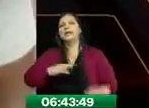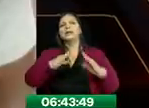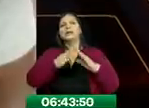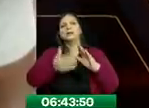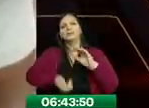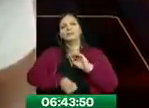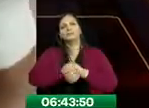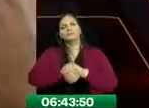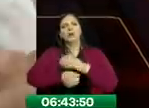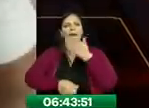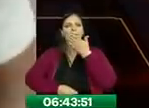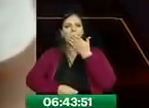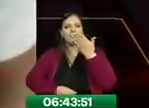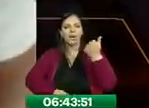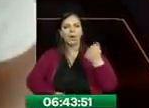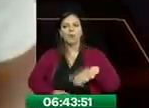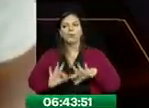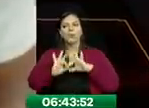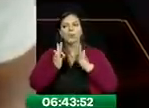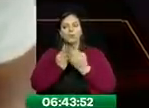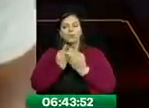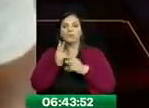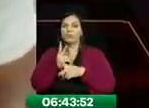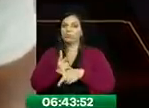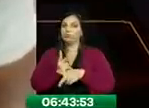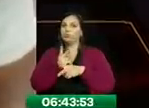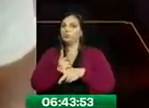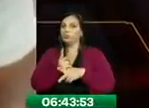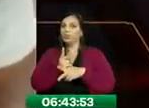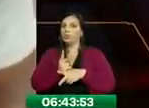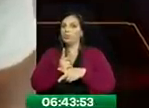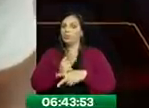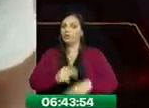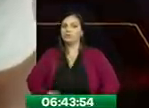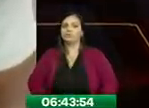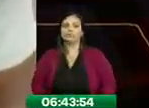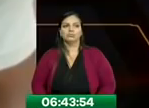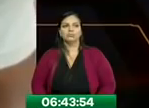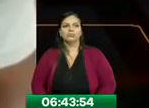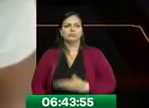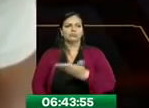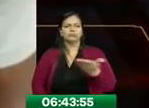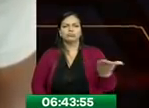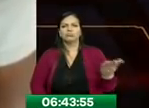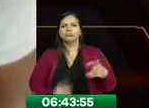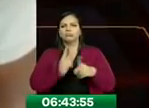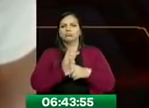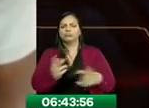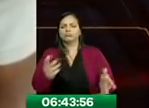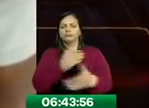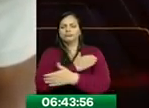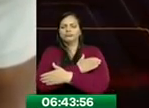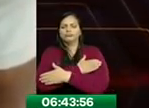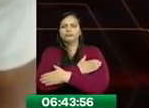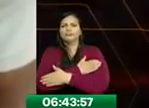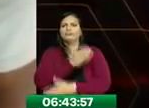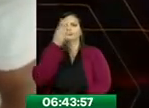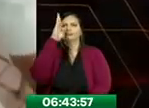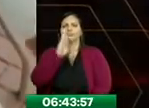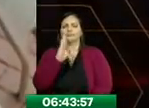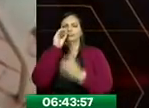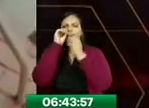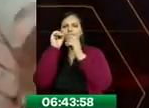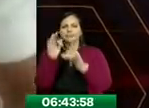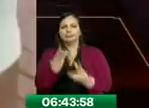tranquilos, protejamos a nuestros seres queridos y protejamos a todos los que nos rodean. Un abrazo, muchas bendiciones, cuídense